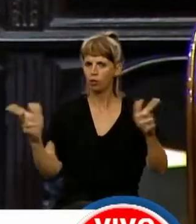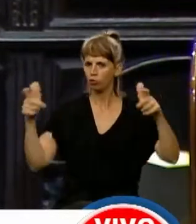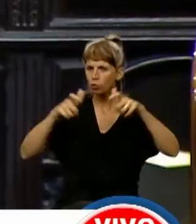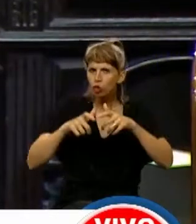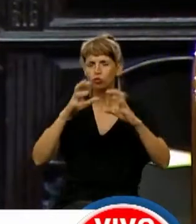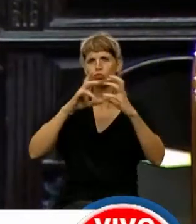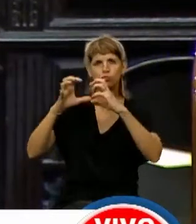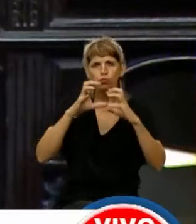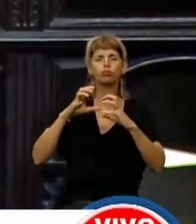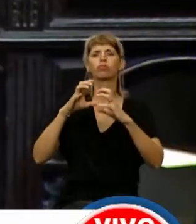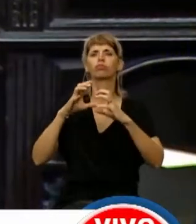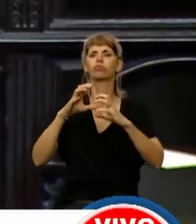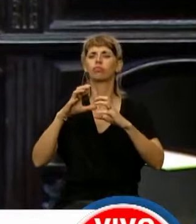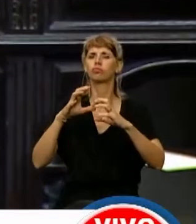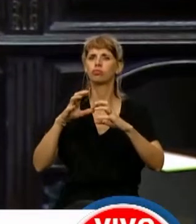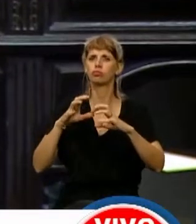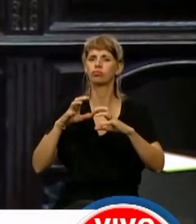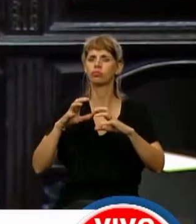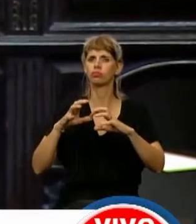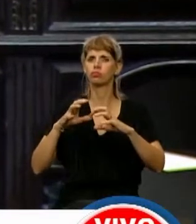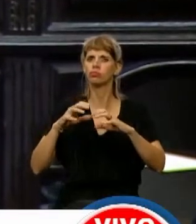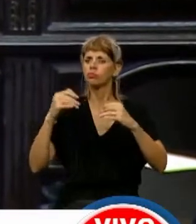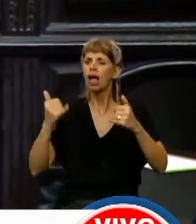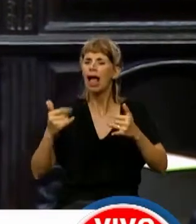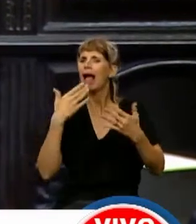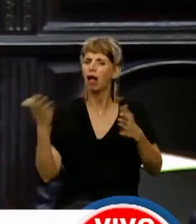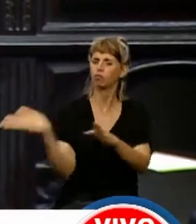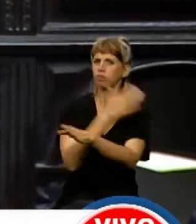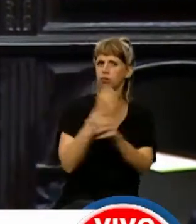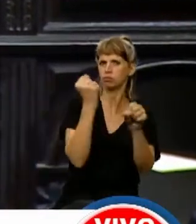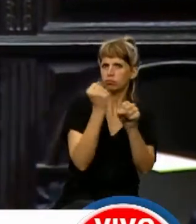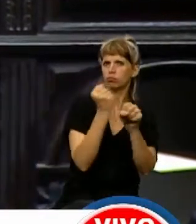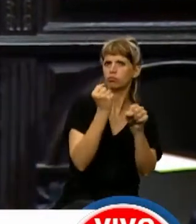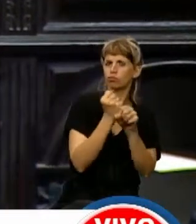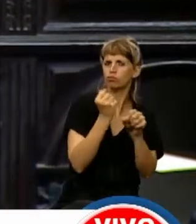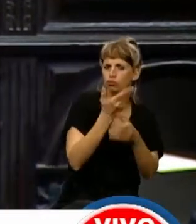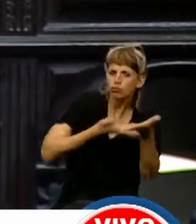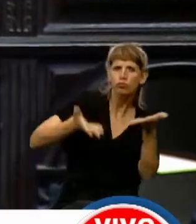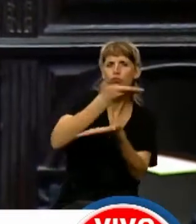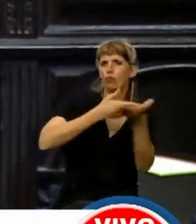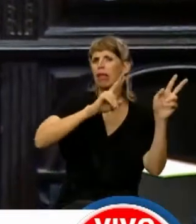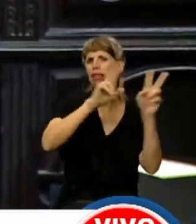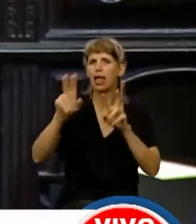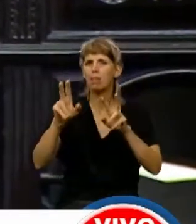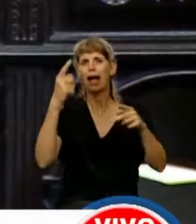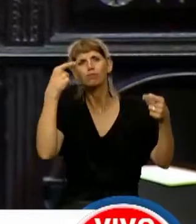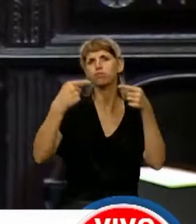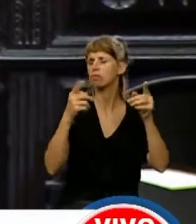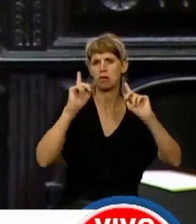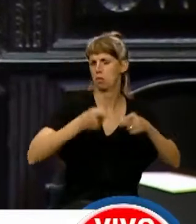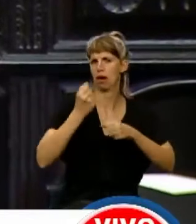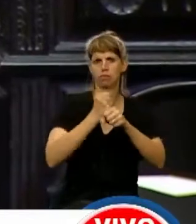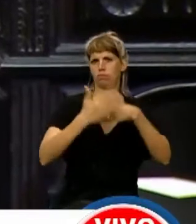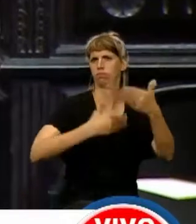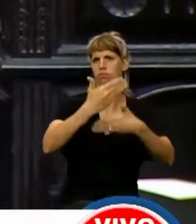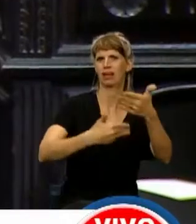sesión se llega en un marco de labor conjunta en todos los temas, más allá de las diferencias. Por lo tanto, yo